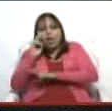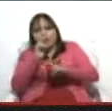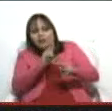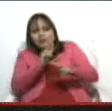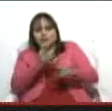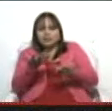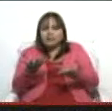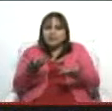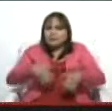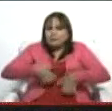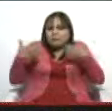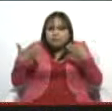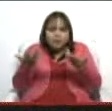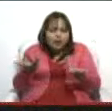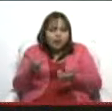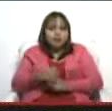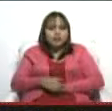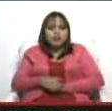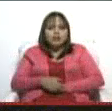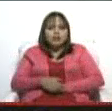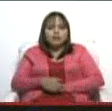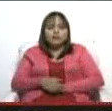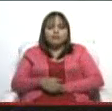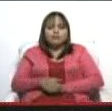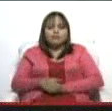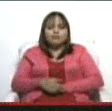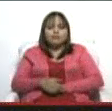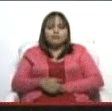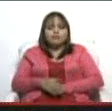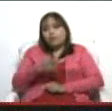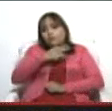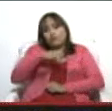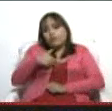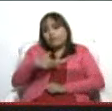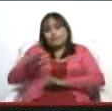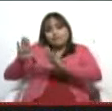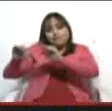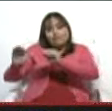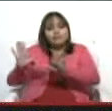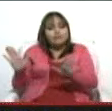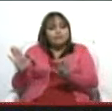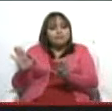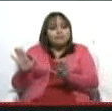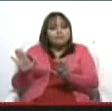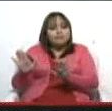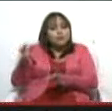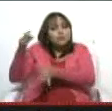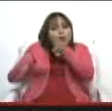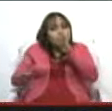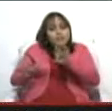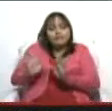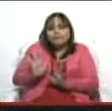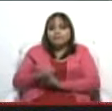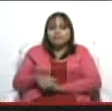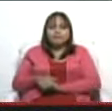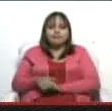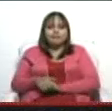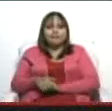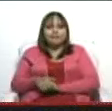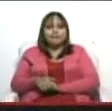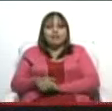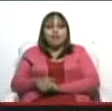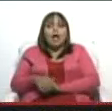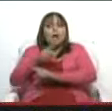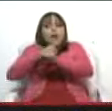vísceras por sus propios errores, les deseamos suerte. Adiós y que les vaya muy bien. Quienes